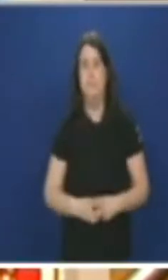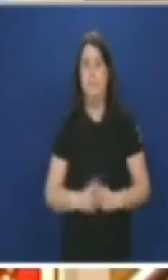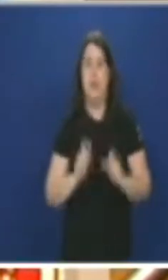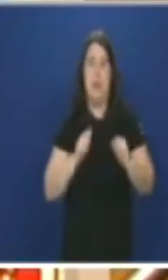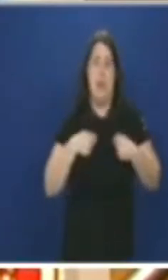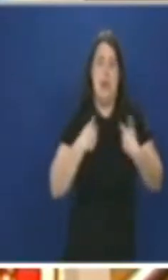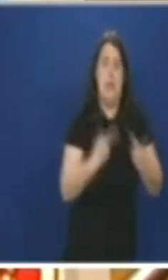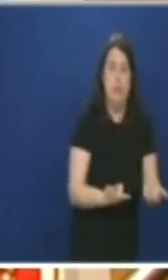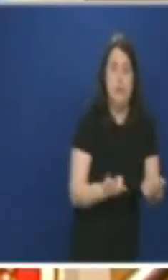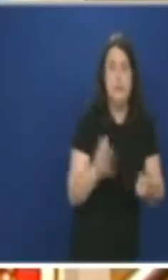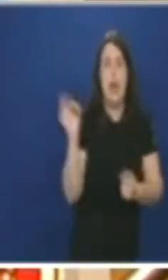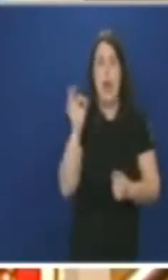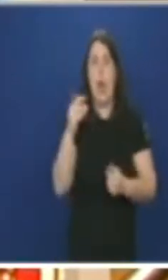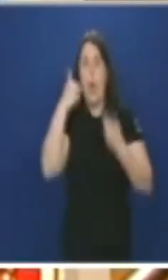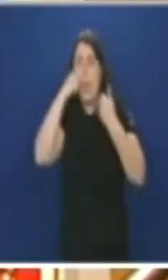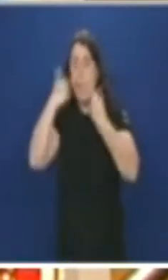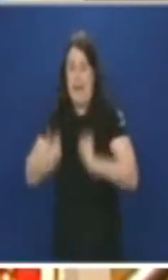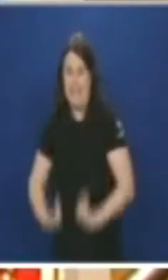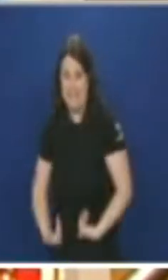naturistas ou humanistas,